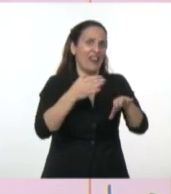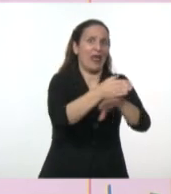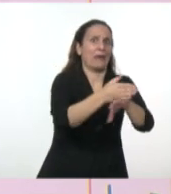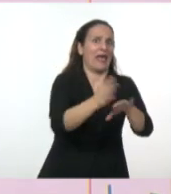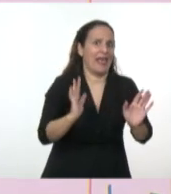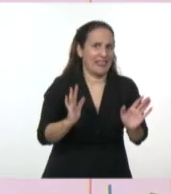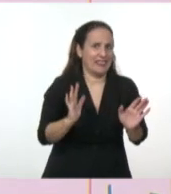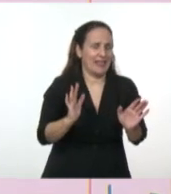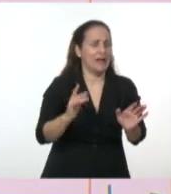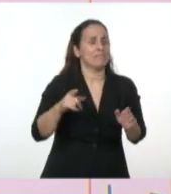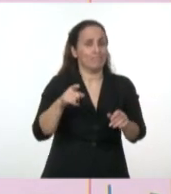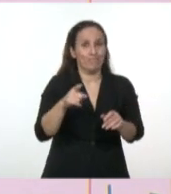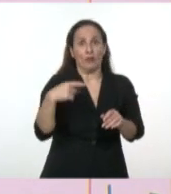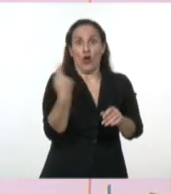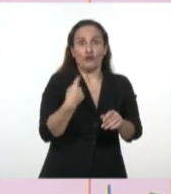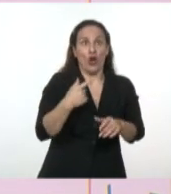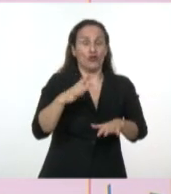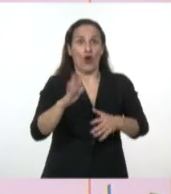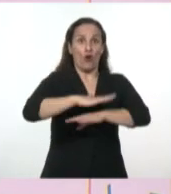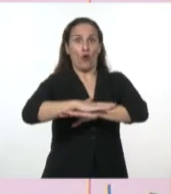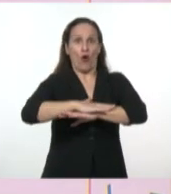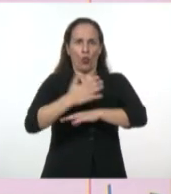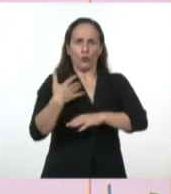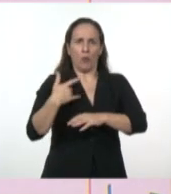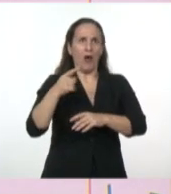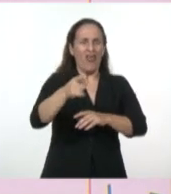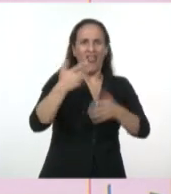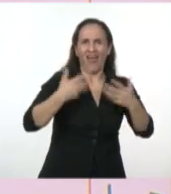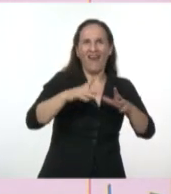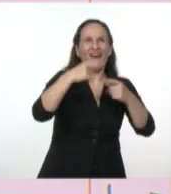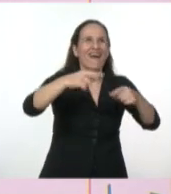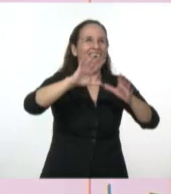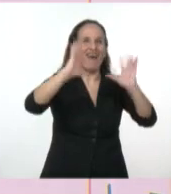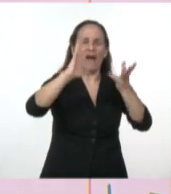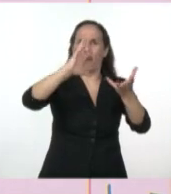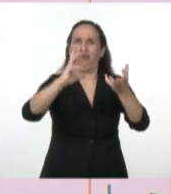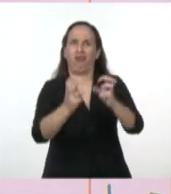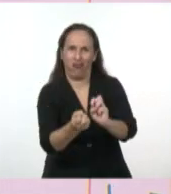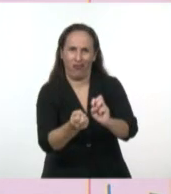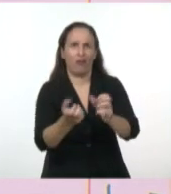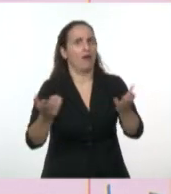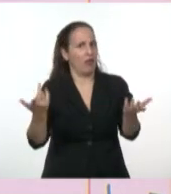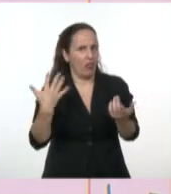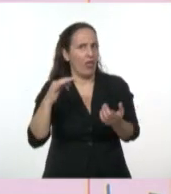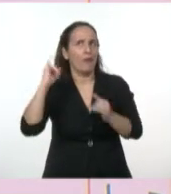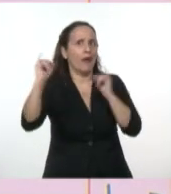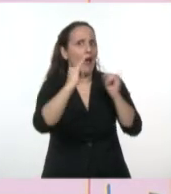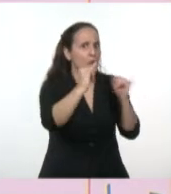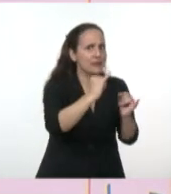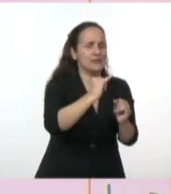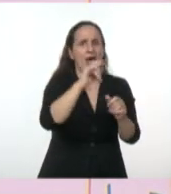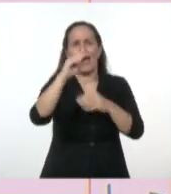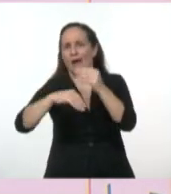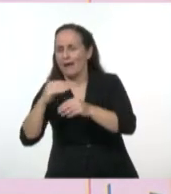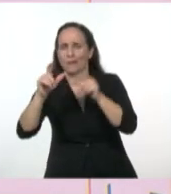tener en cuenta que nuestros actos pueden afectar mucho la naturaleza, por eso debemos informar a nuestros familiares, vecinos y así cuidar a